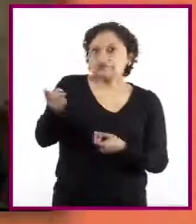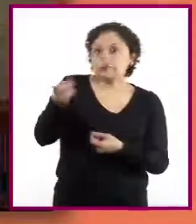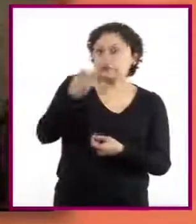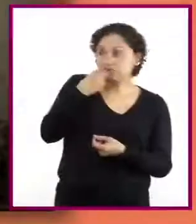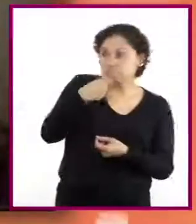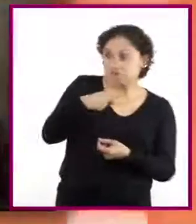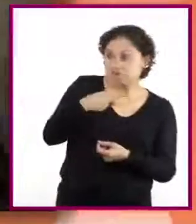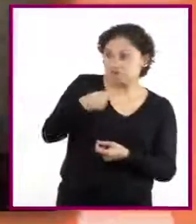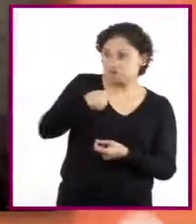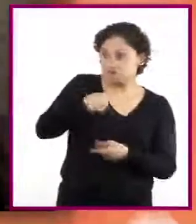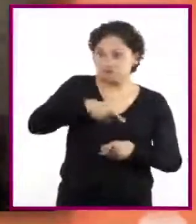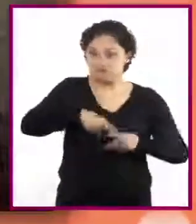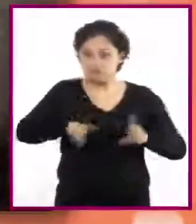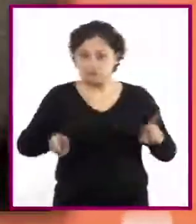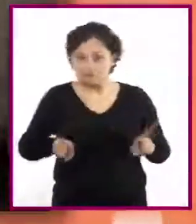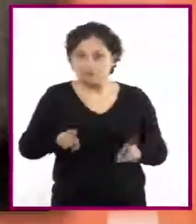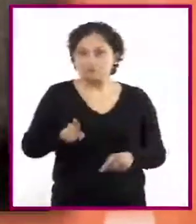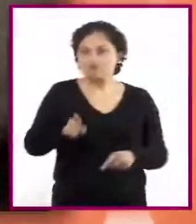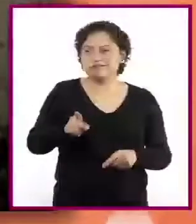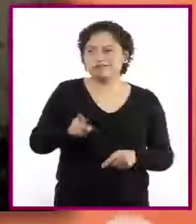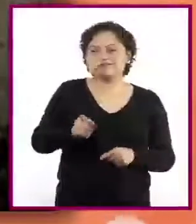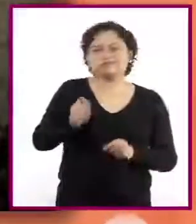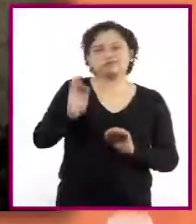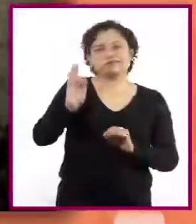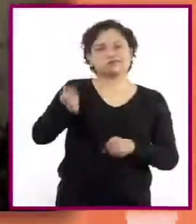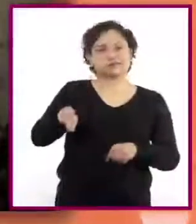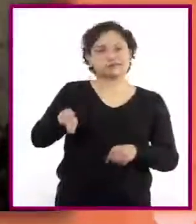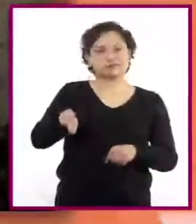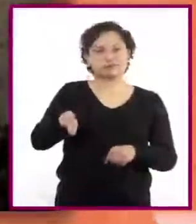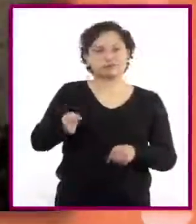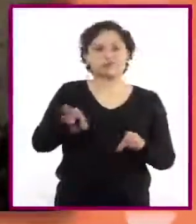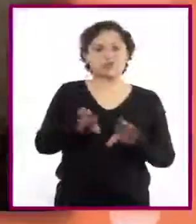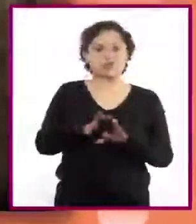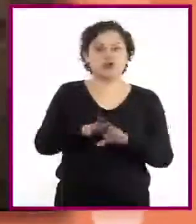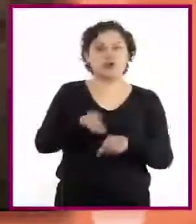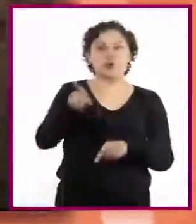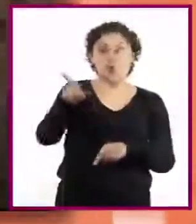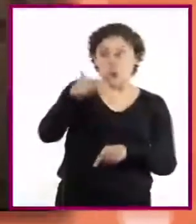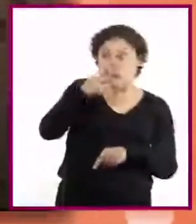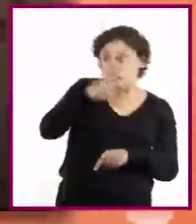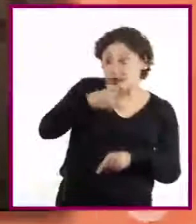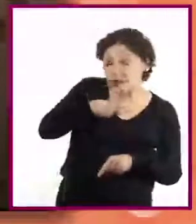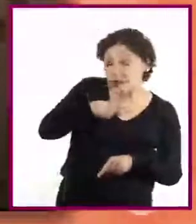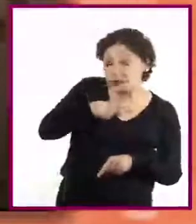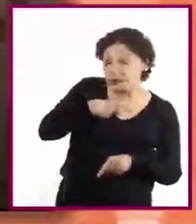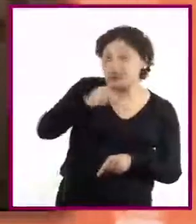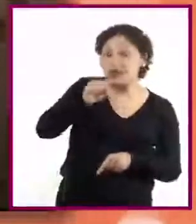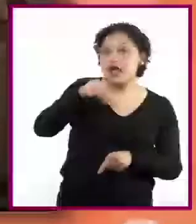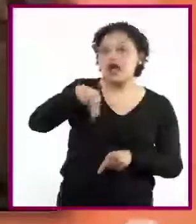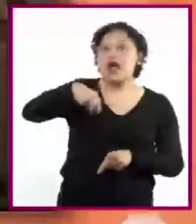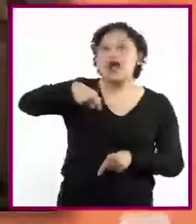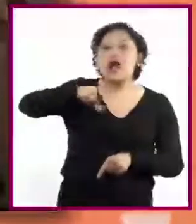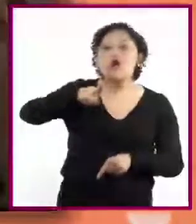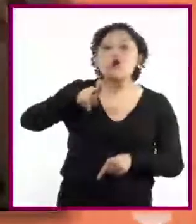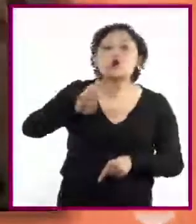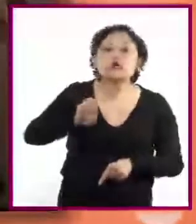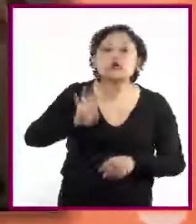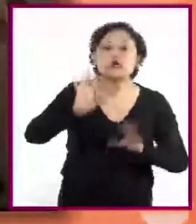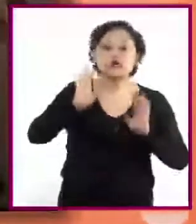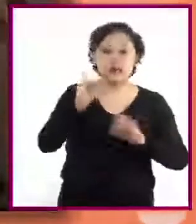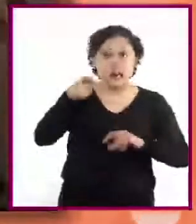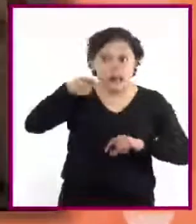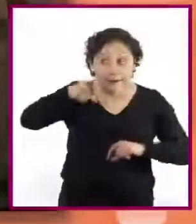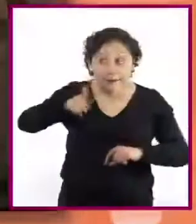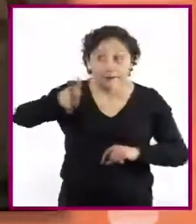contra, y le das la razón en algún sentido. Le dice, a ver, bueno, usted dice que esto, aunque usted afirma tal cosa, aunque se sabe